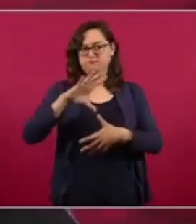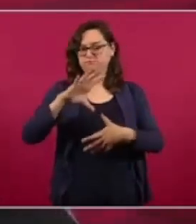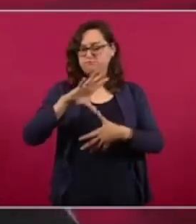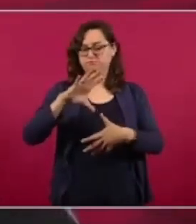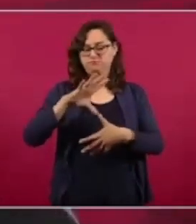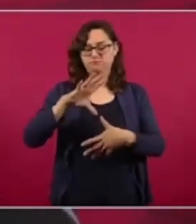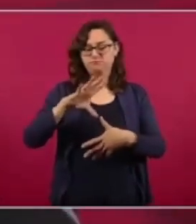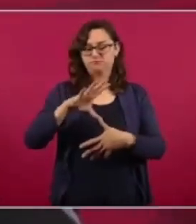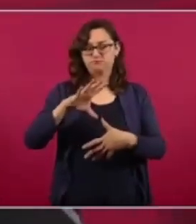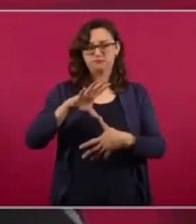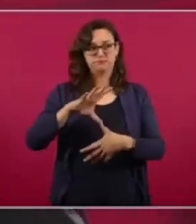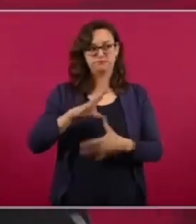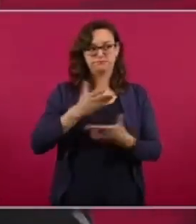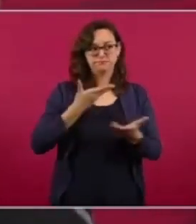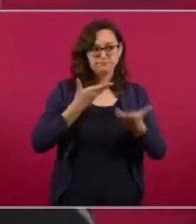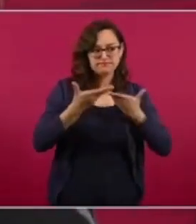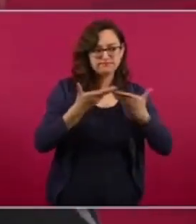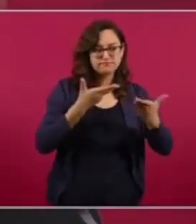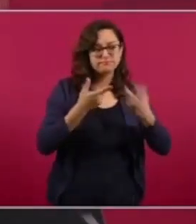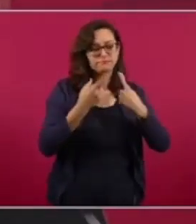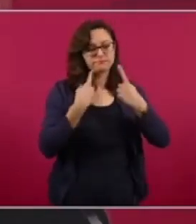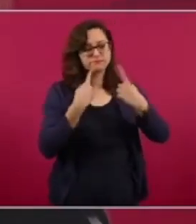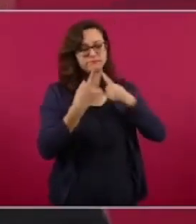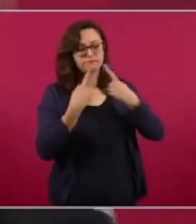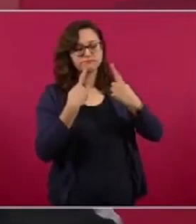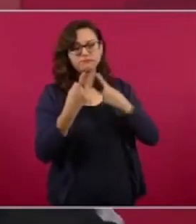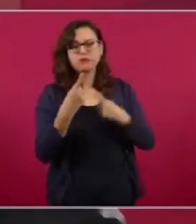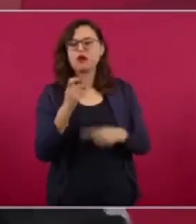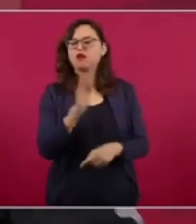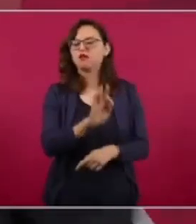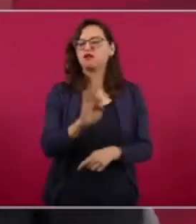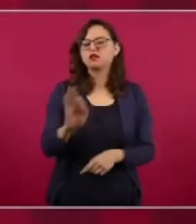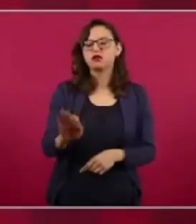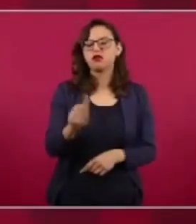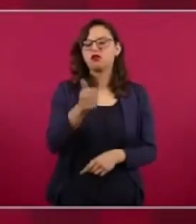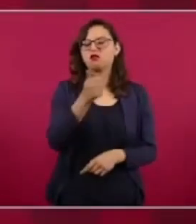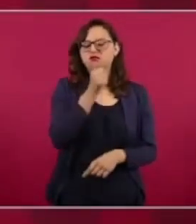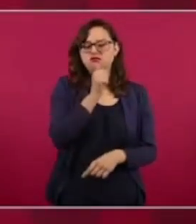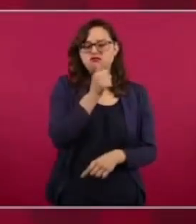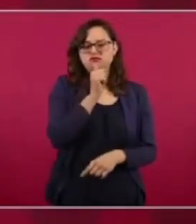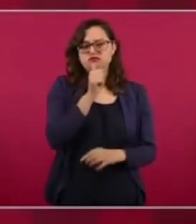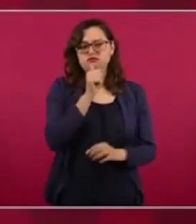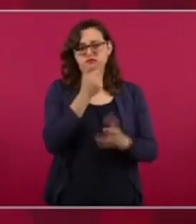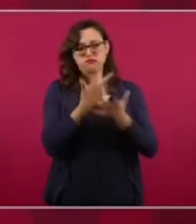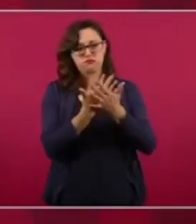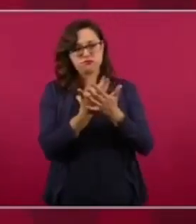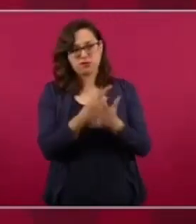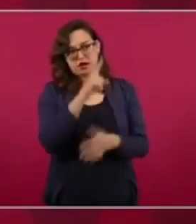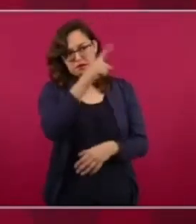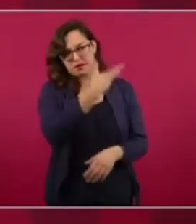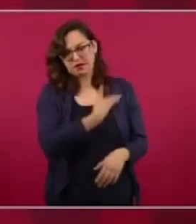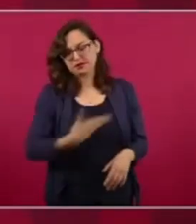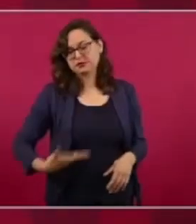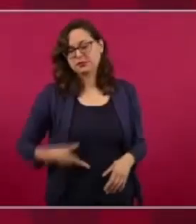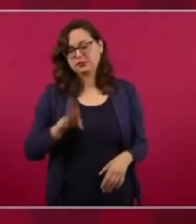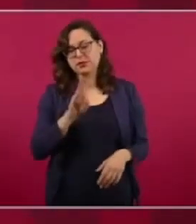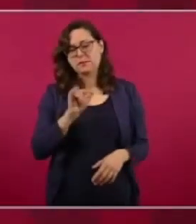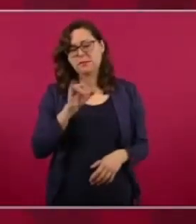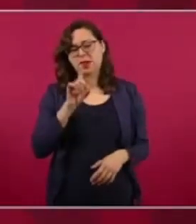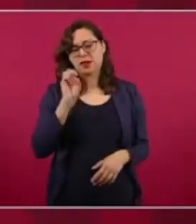americano. No sé, eso va a depender de la agenda del presidente